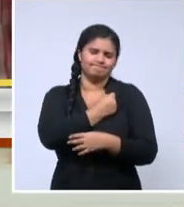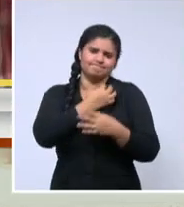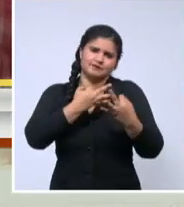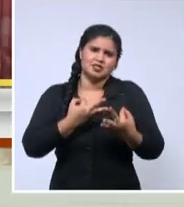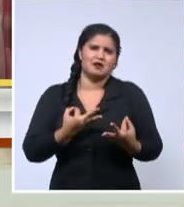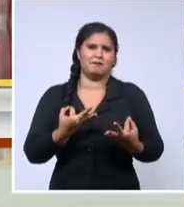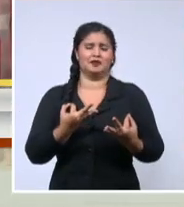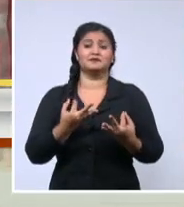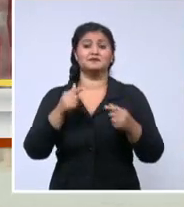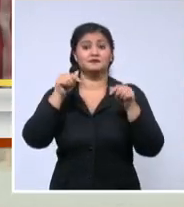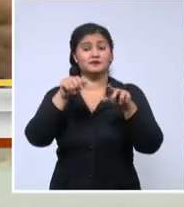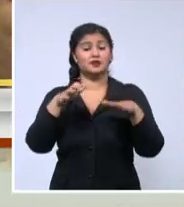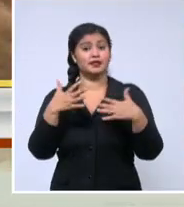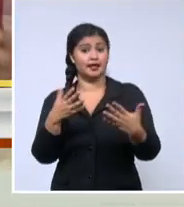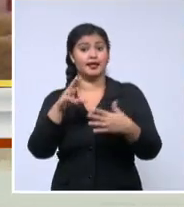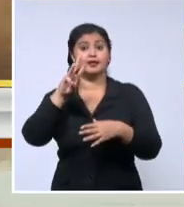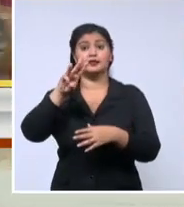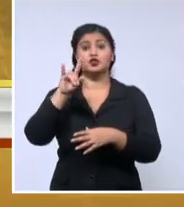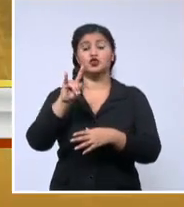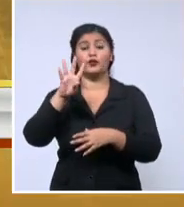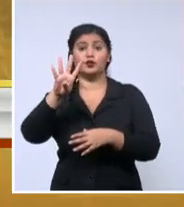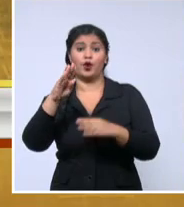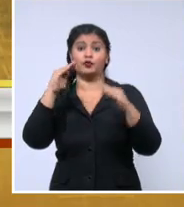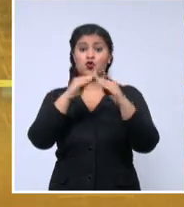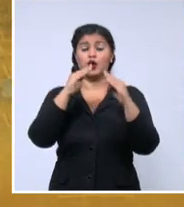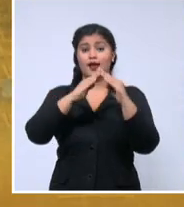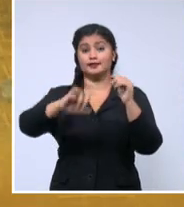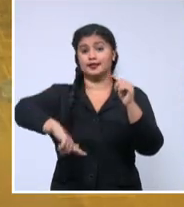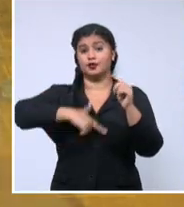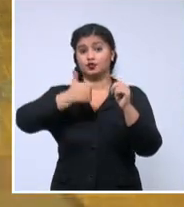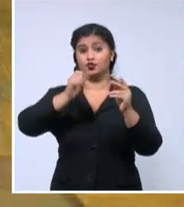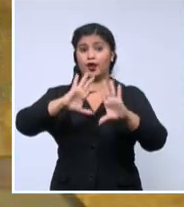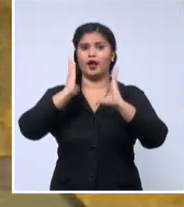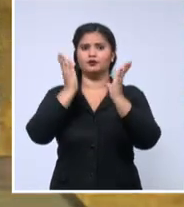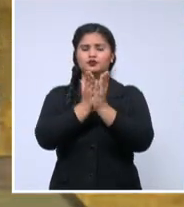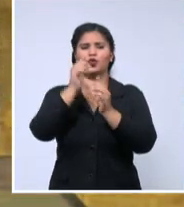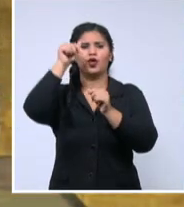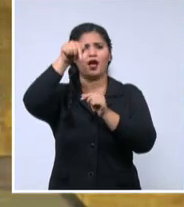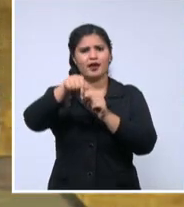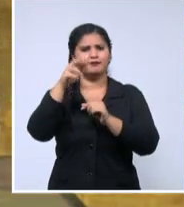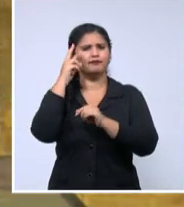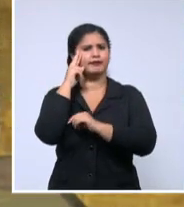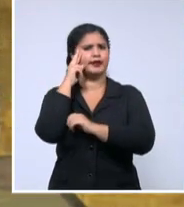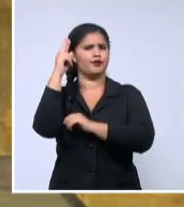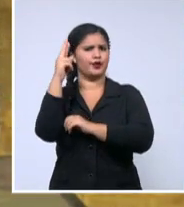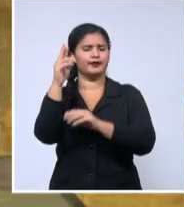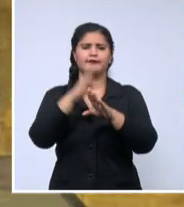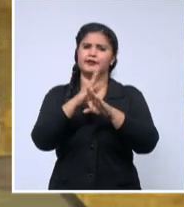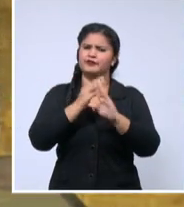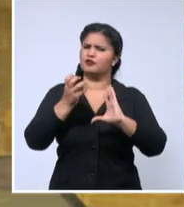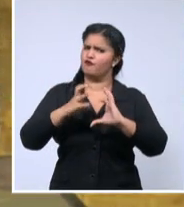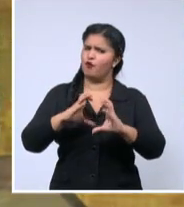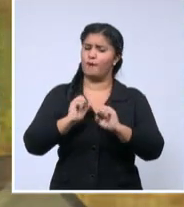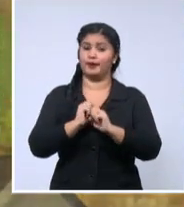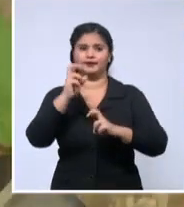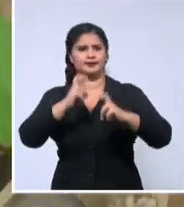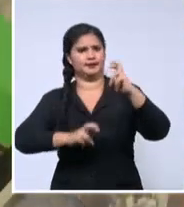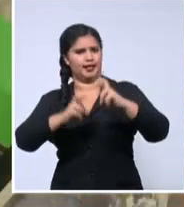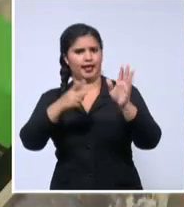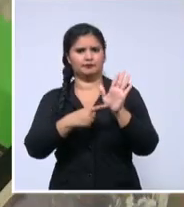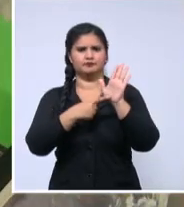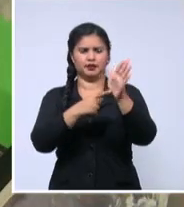vida a las 394 casas de cultura y que hoy acercan la vida del comandante a través de talleres, presentaciones de libros,